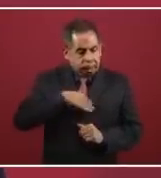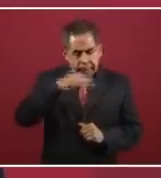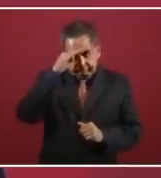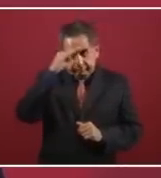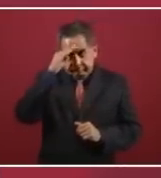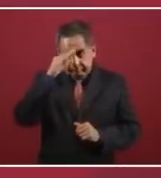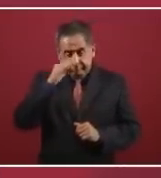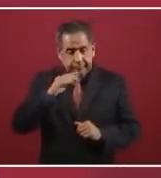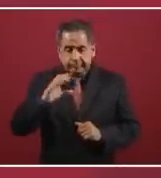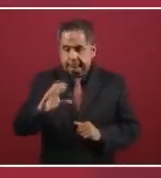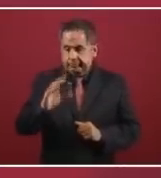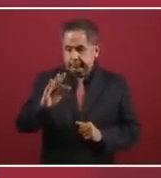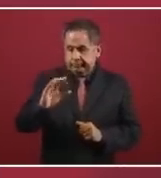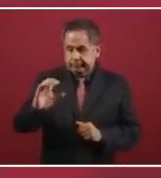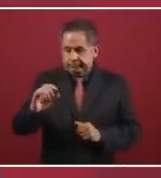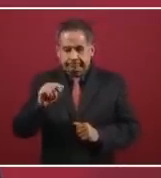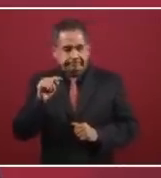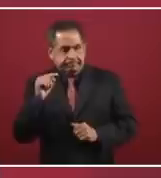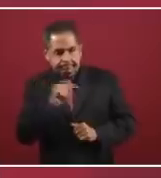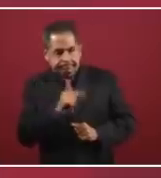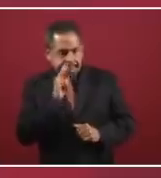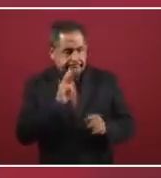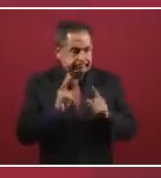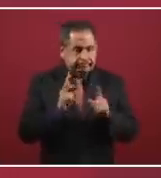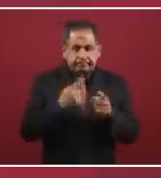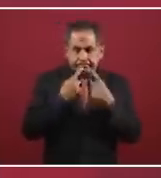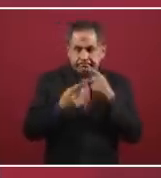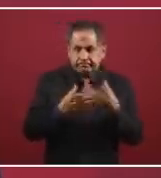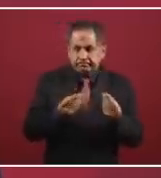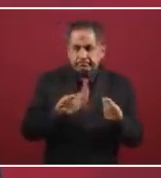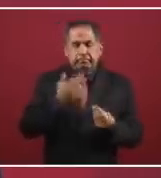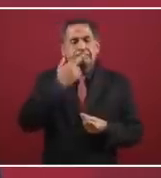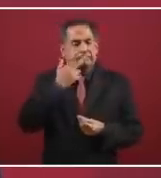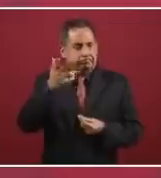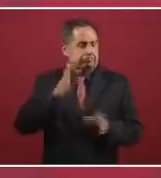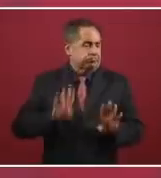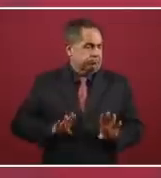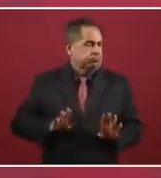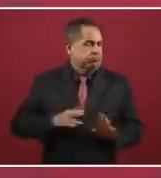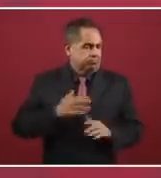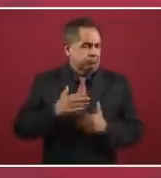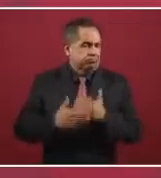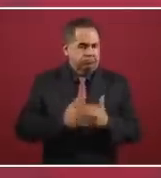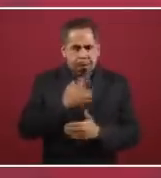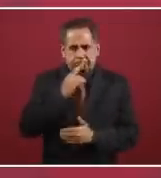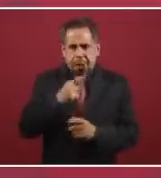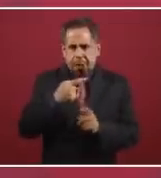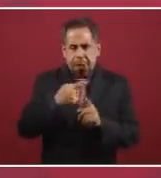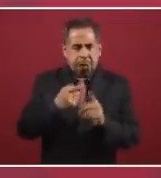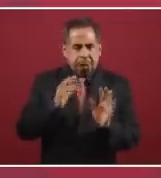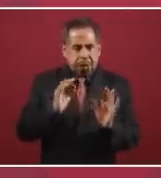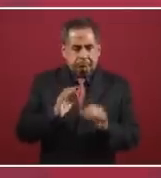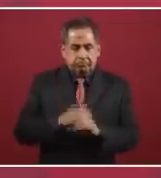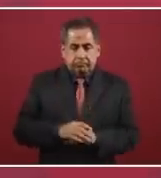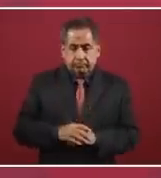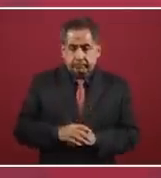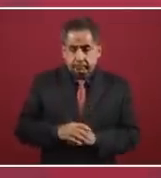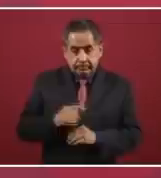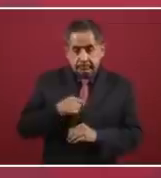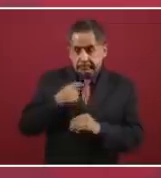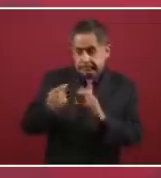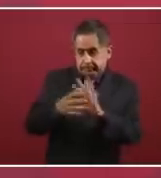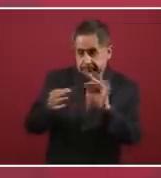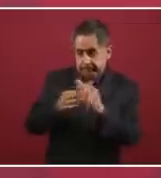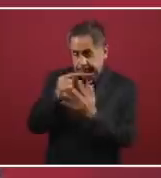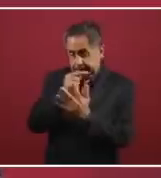parte de la Comisión Federal de Electricidad de unas mejores condiciones. La dificultad de explicarles a ustedes